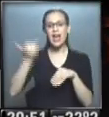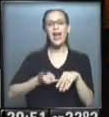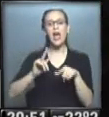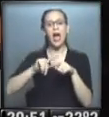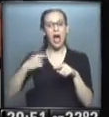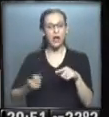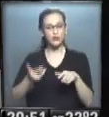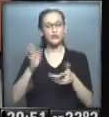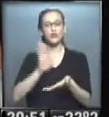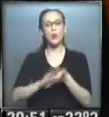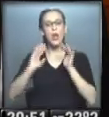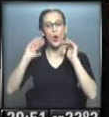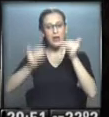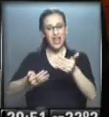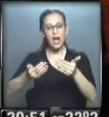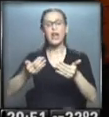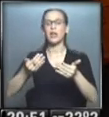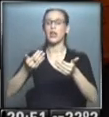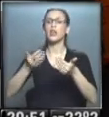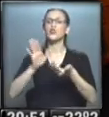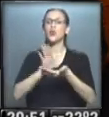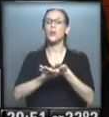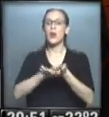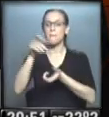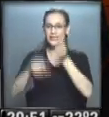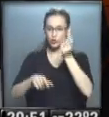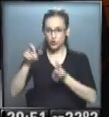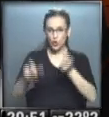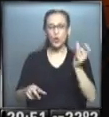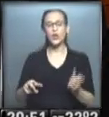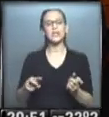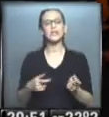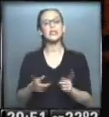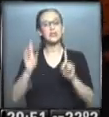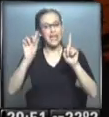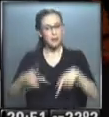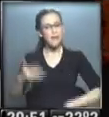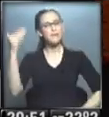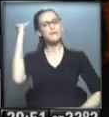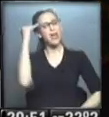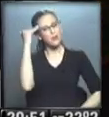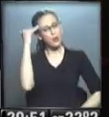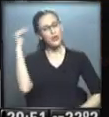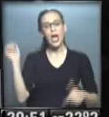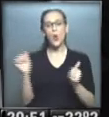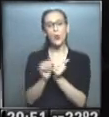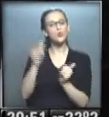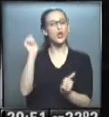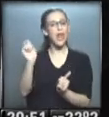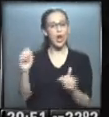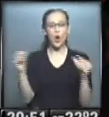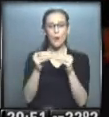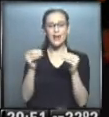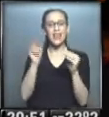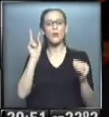cultural de homenaje, de celebración, de recordación y también rescatando la memoria. Y a mi lado está nuestra compañera de División